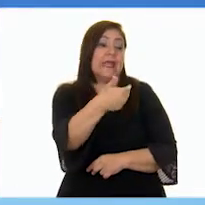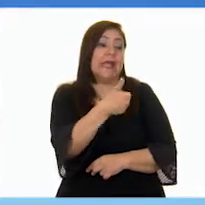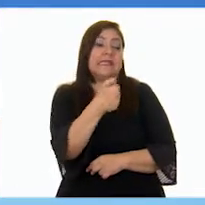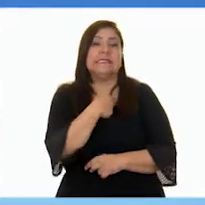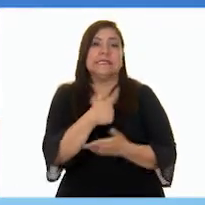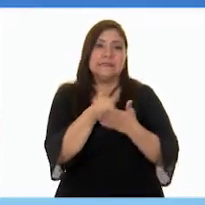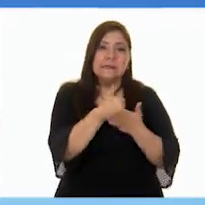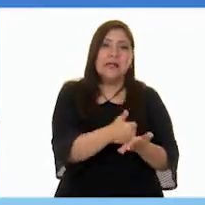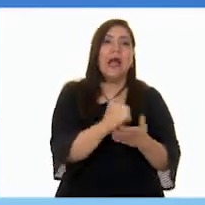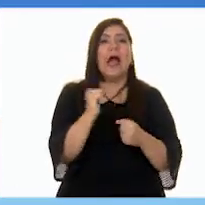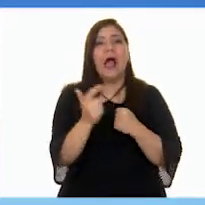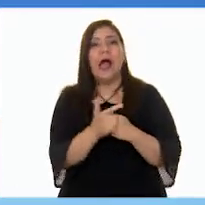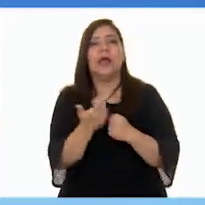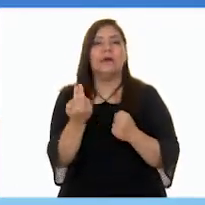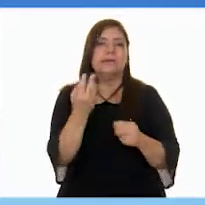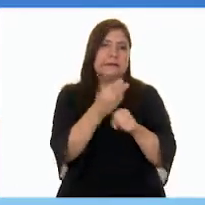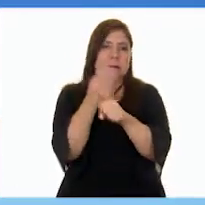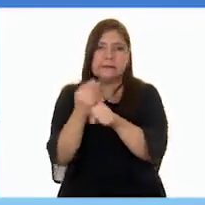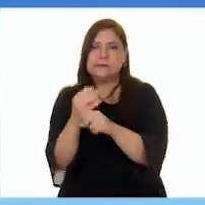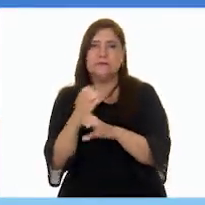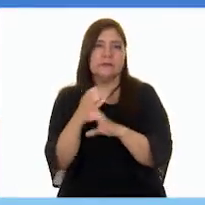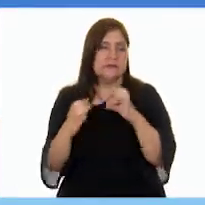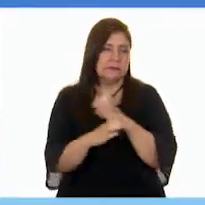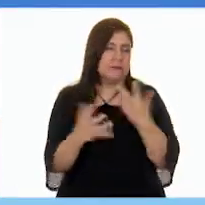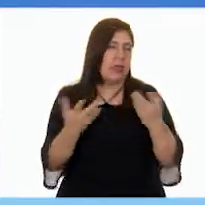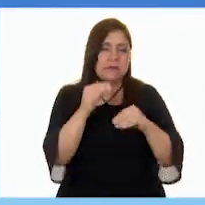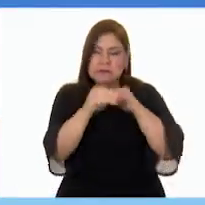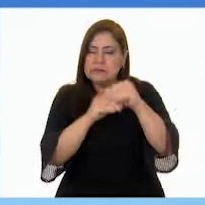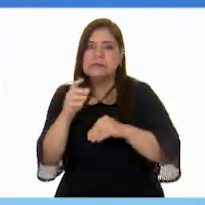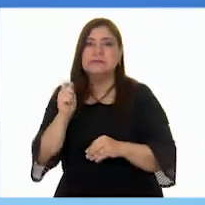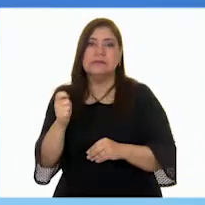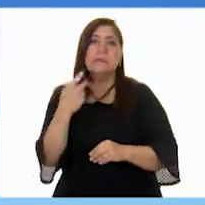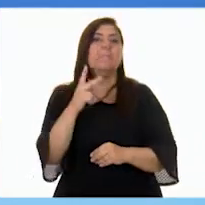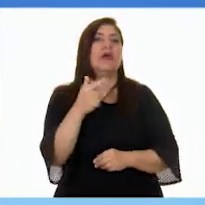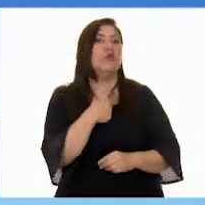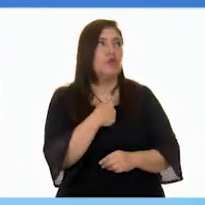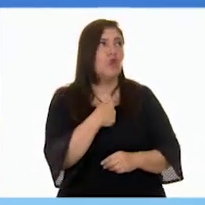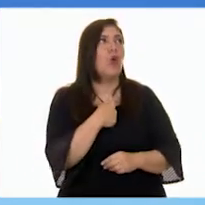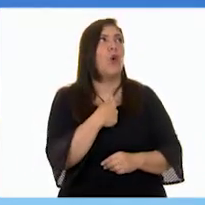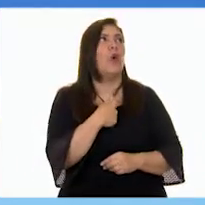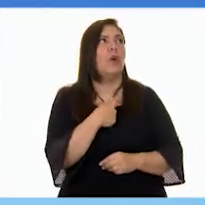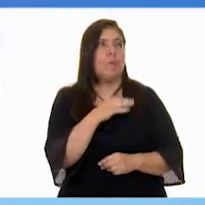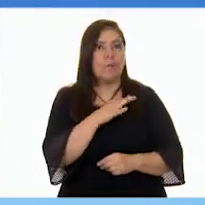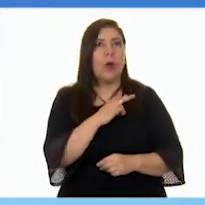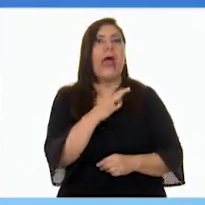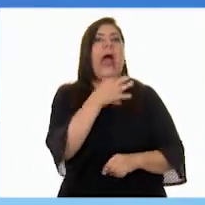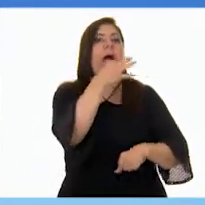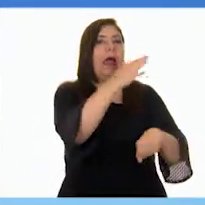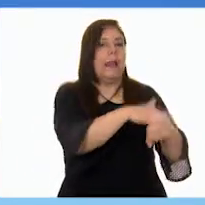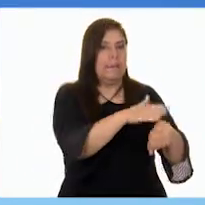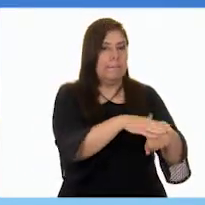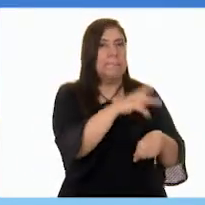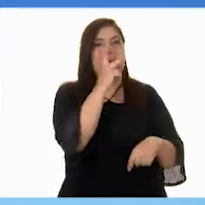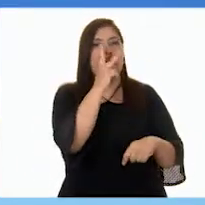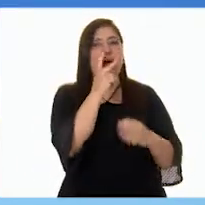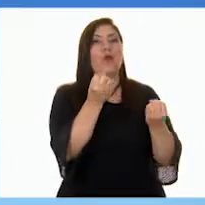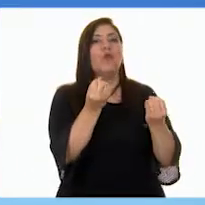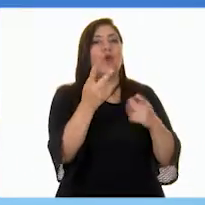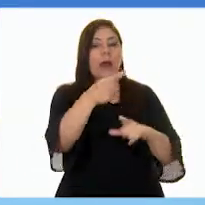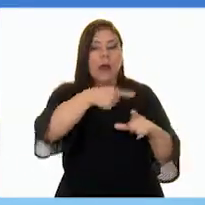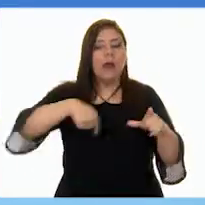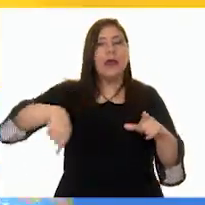algunas cosas que está arreglando en casa. Pero ya le puedo decir cuántos metros recorríamos cada uno cuando íbamos a hacer ejercicio